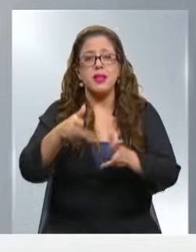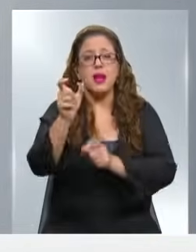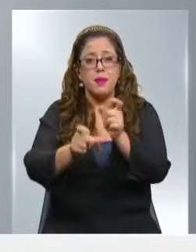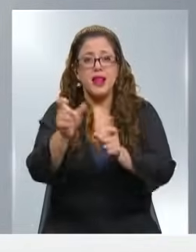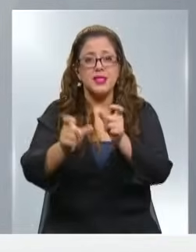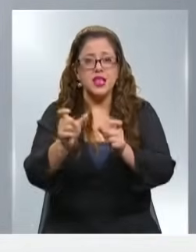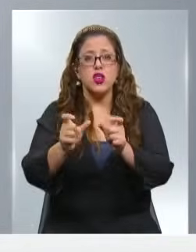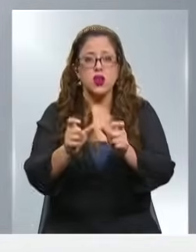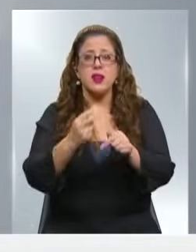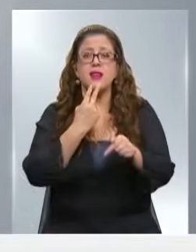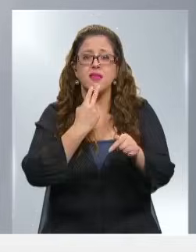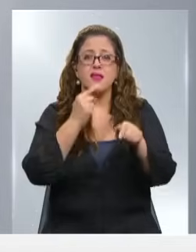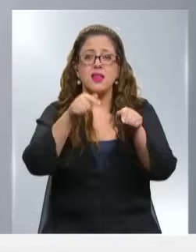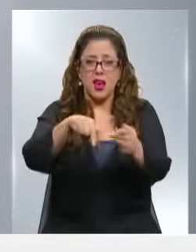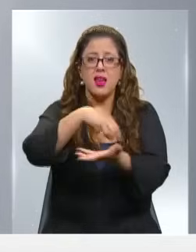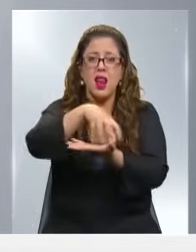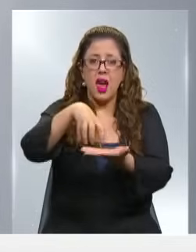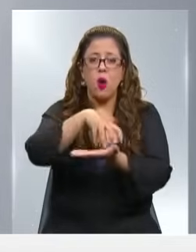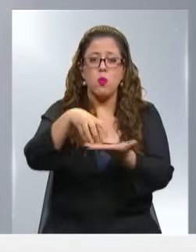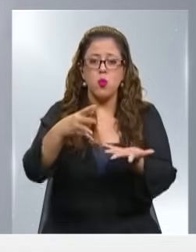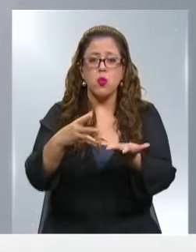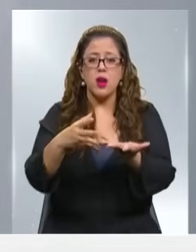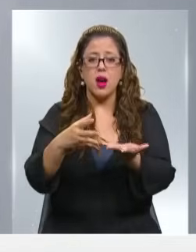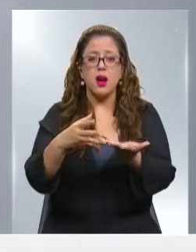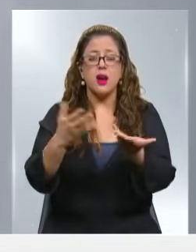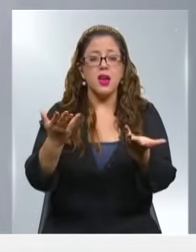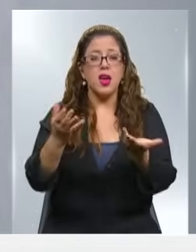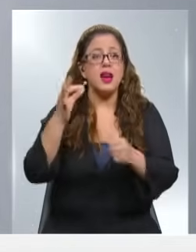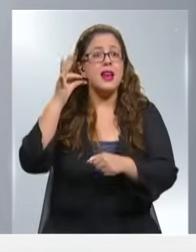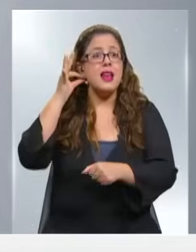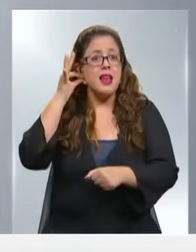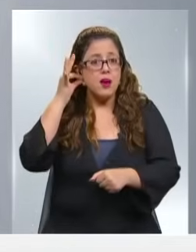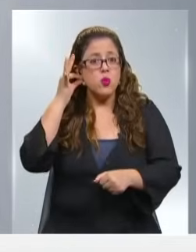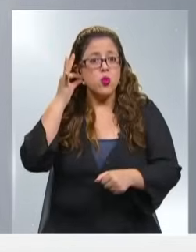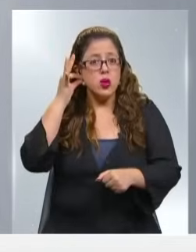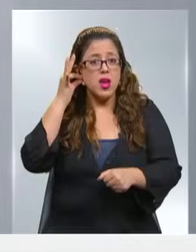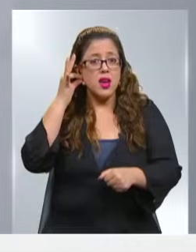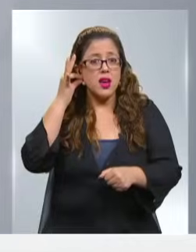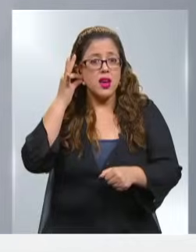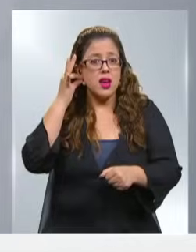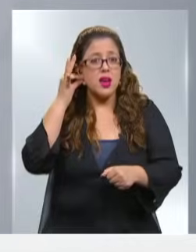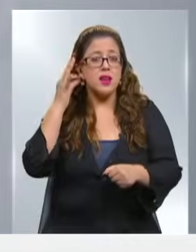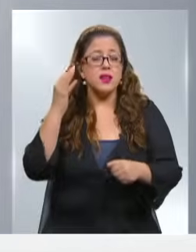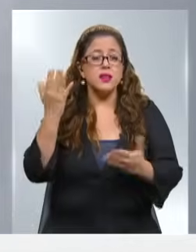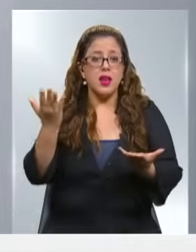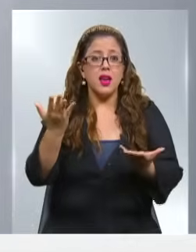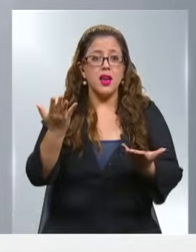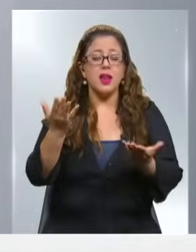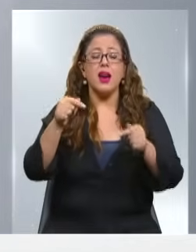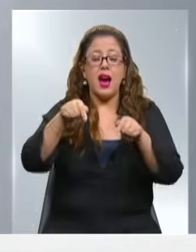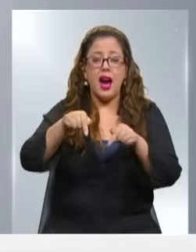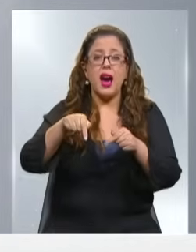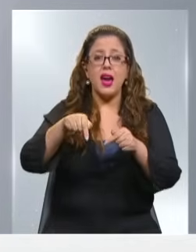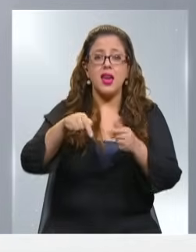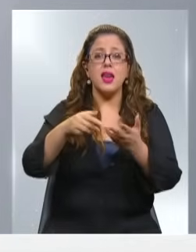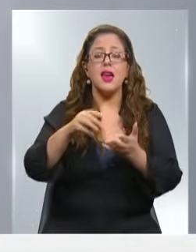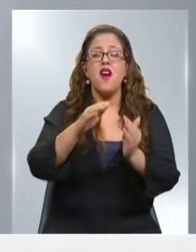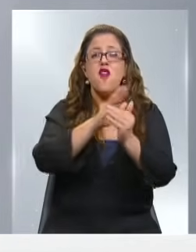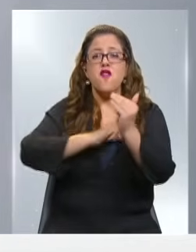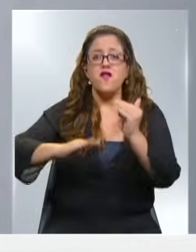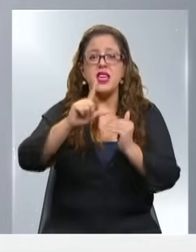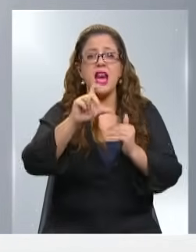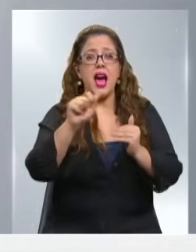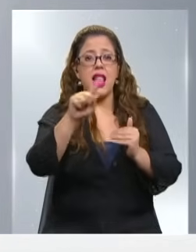zona poniente de Santiago. Y es que la presencia de la narco-influencer en Villa Las Praderas ha generado revuelo entre sus cercanos y